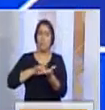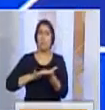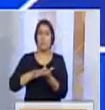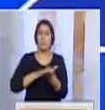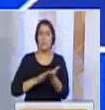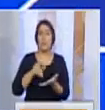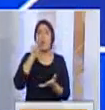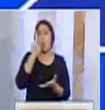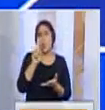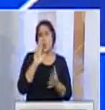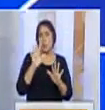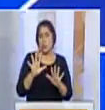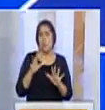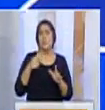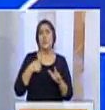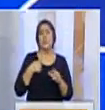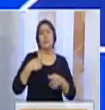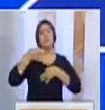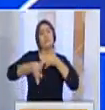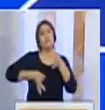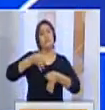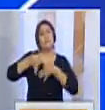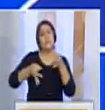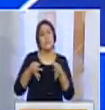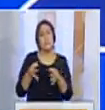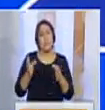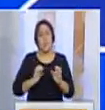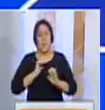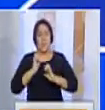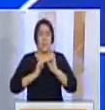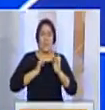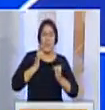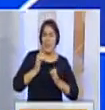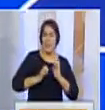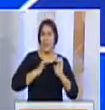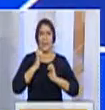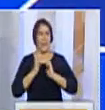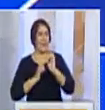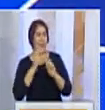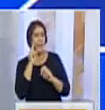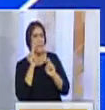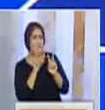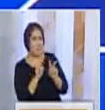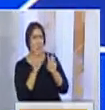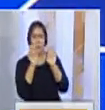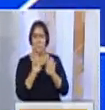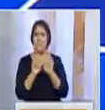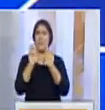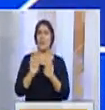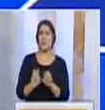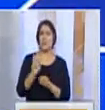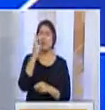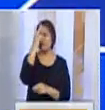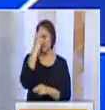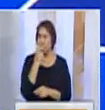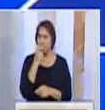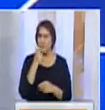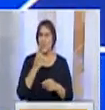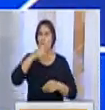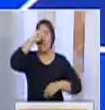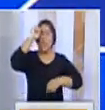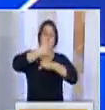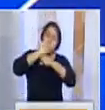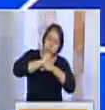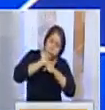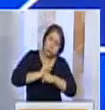de cámaras les comentaba lo emotivo que fue ver a las personas con discapacidad visual trabajando hasta las 12, 1 de